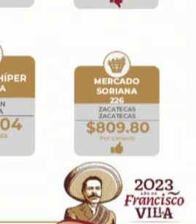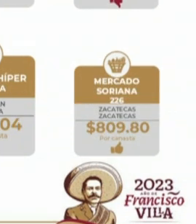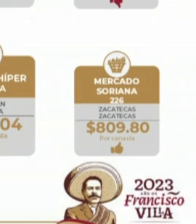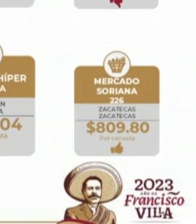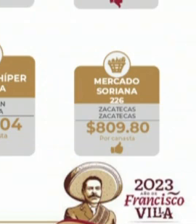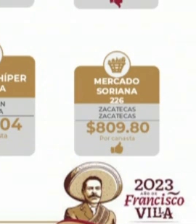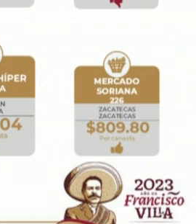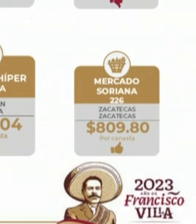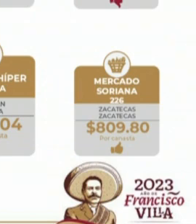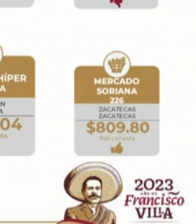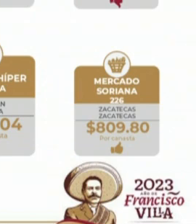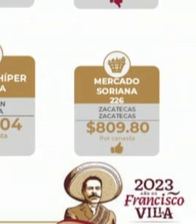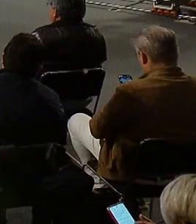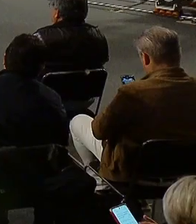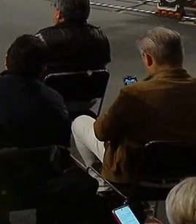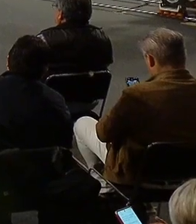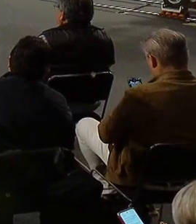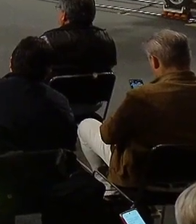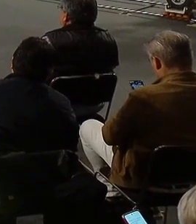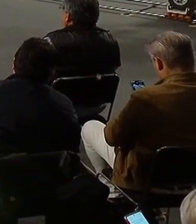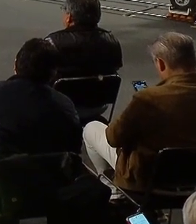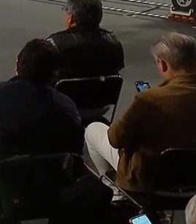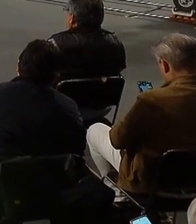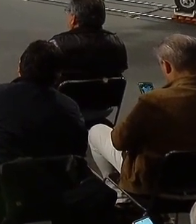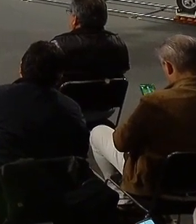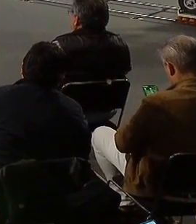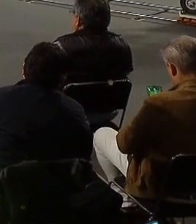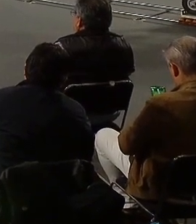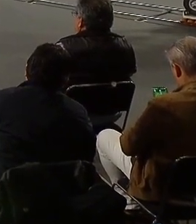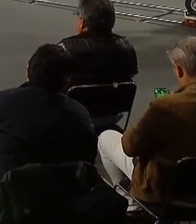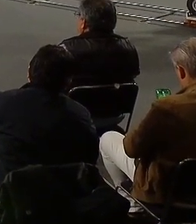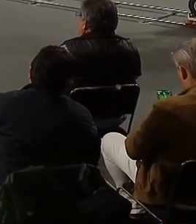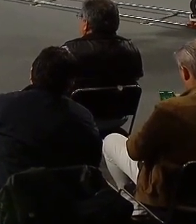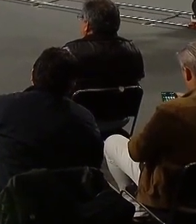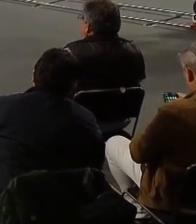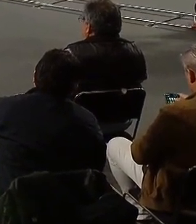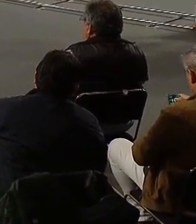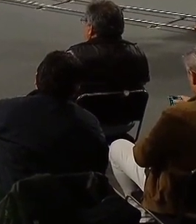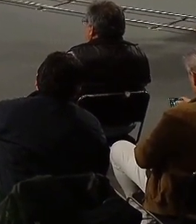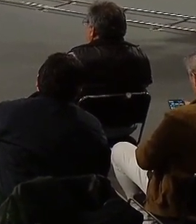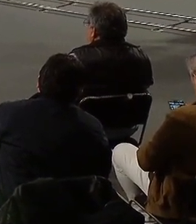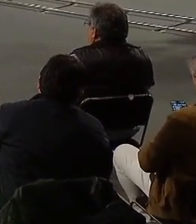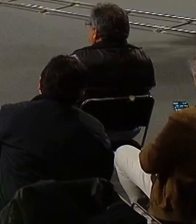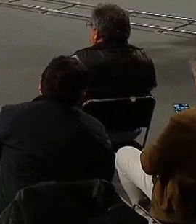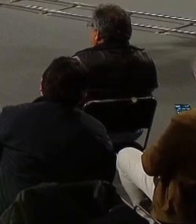a ver, ¿por qué no buscamos la región del sur?